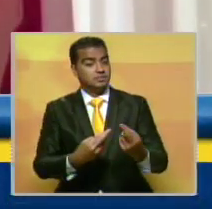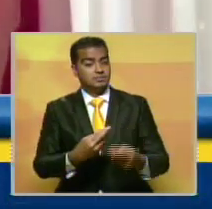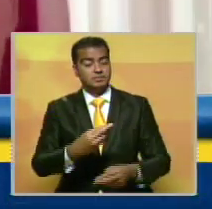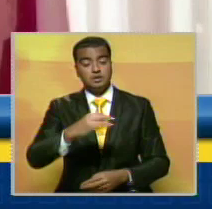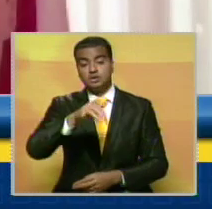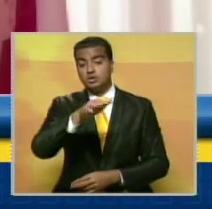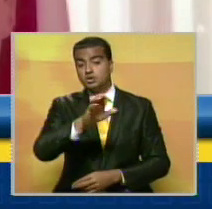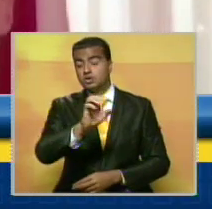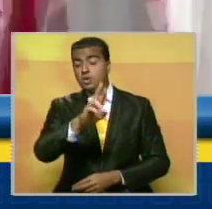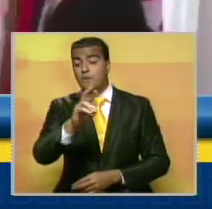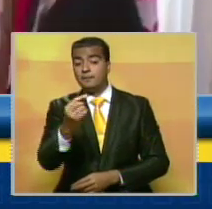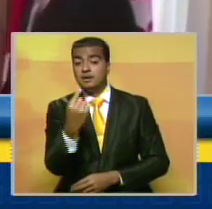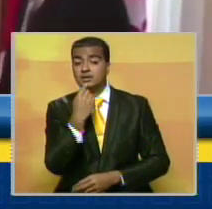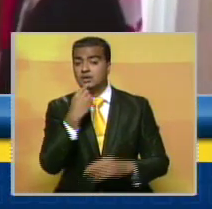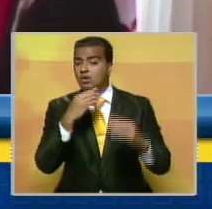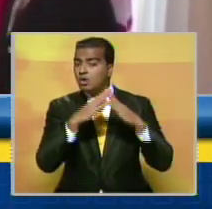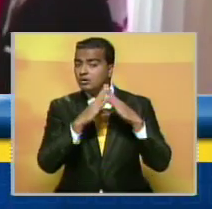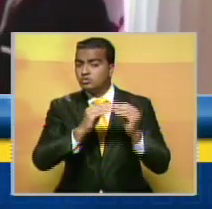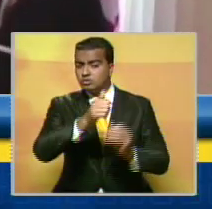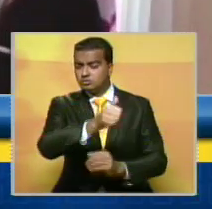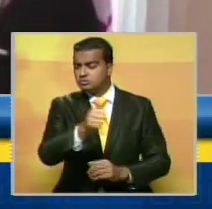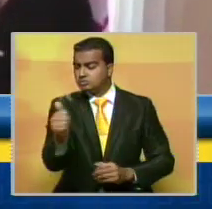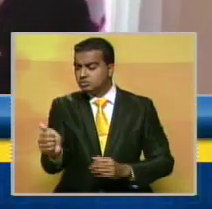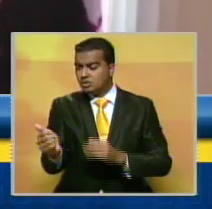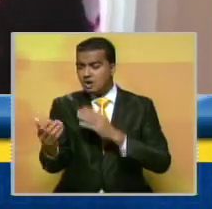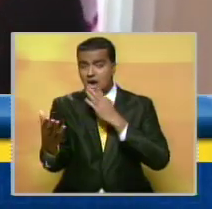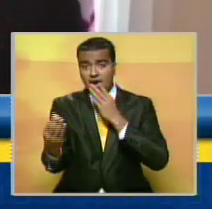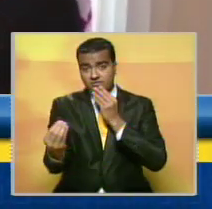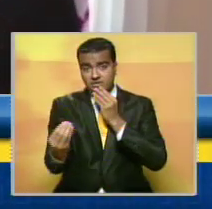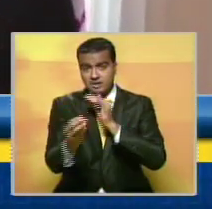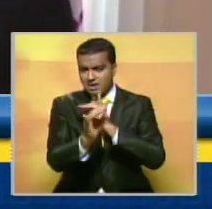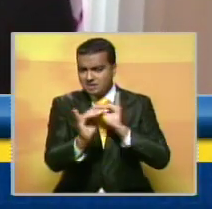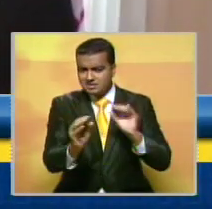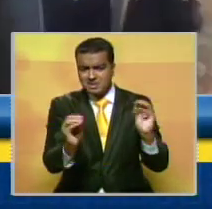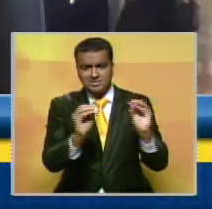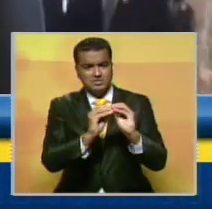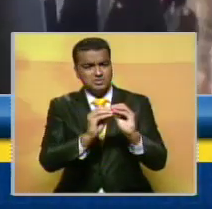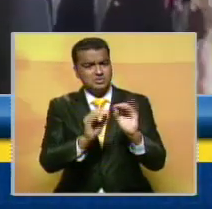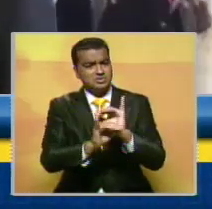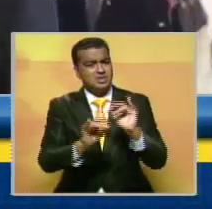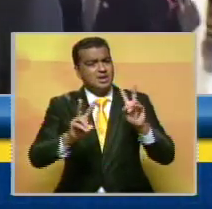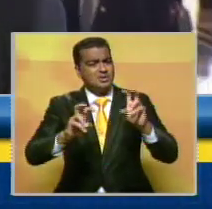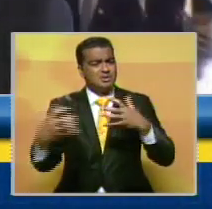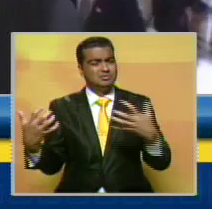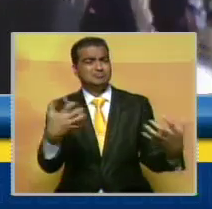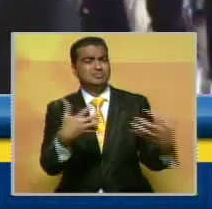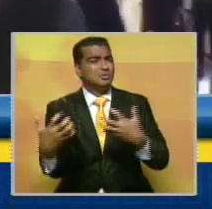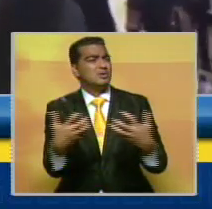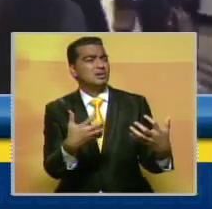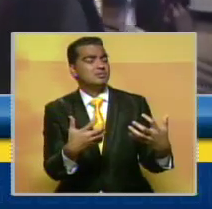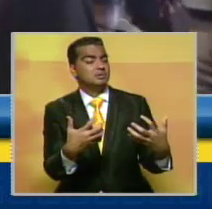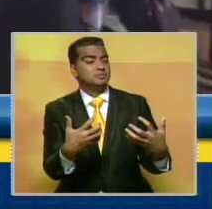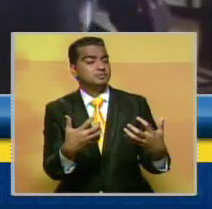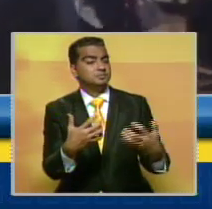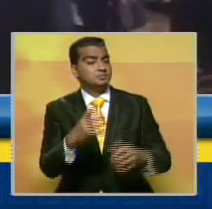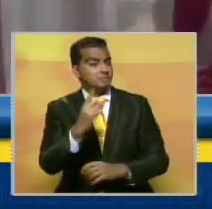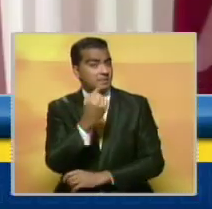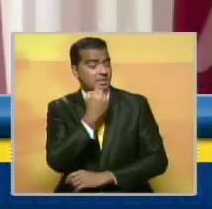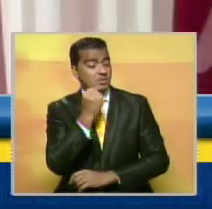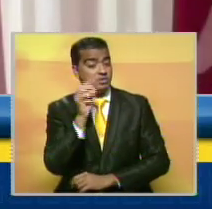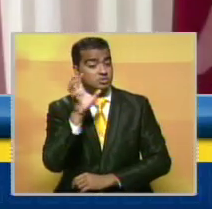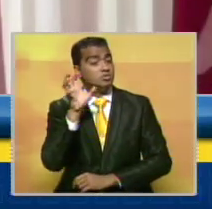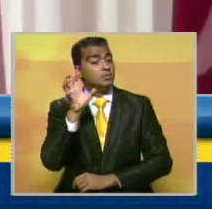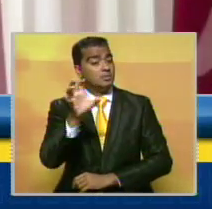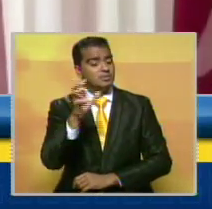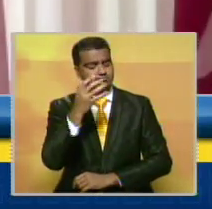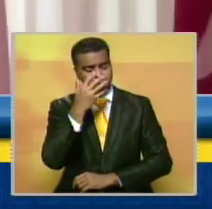John Byrne, instó a todas las partes y sus partidarios que se abstengan de nuevos actos de violencia. Indicó que a su país